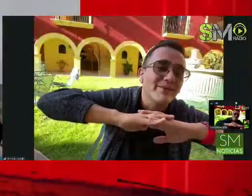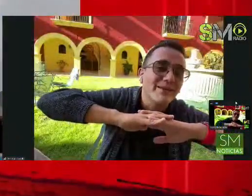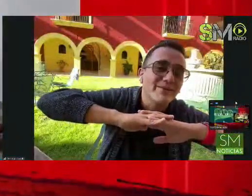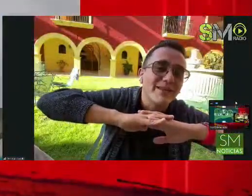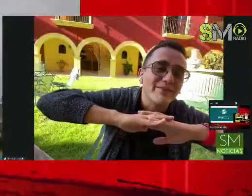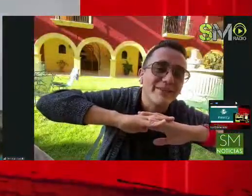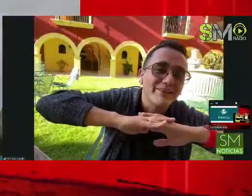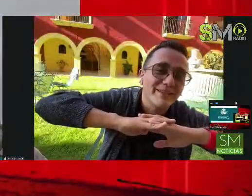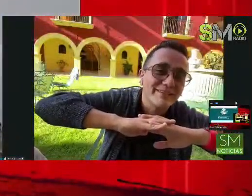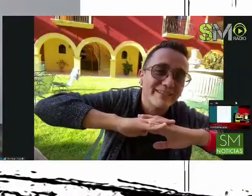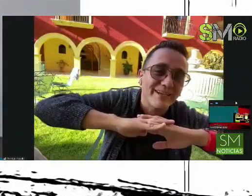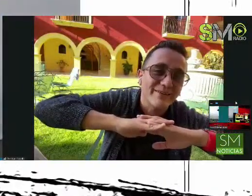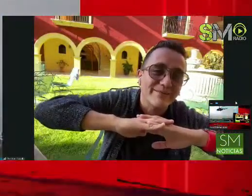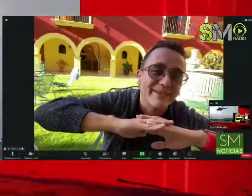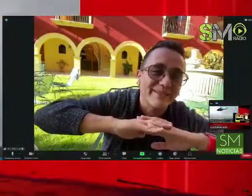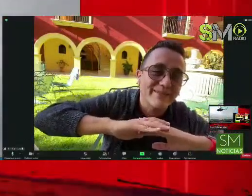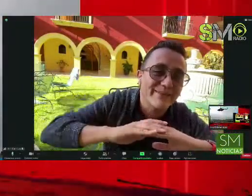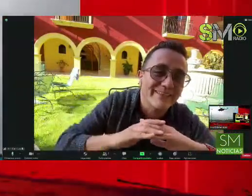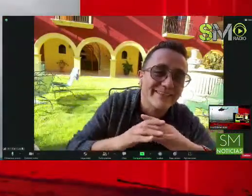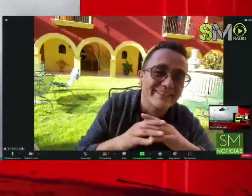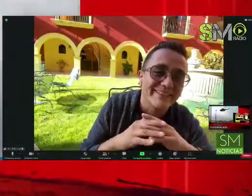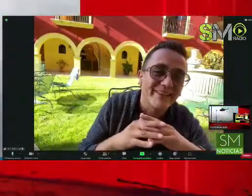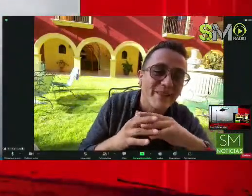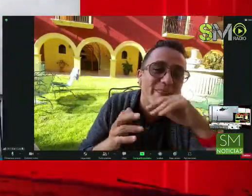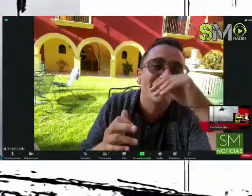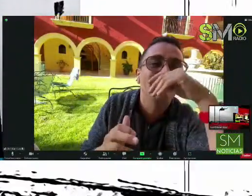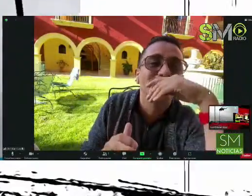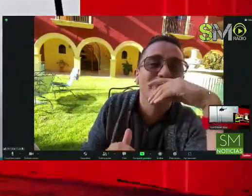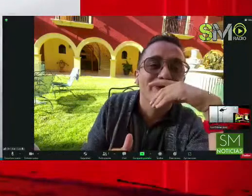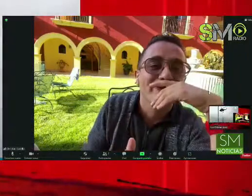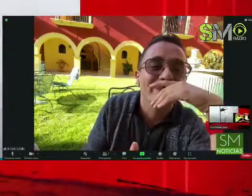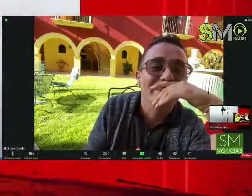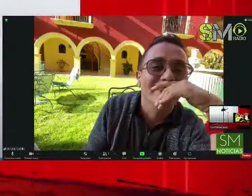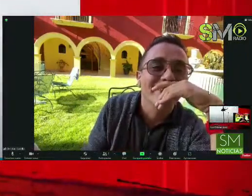me puedes ayudar con el cierre de la nota, Paquito.